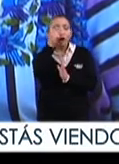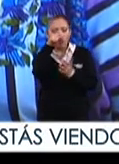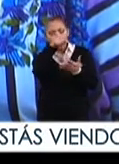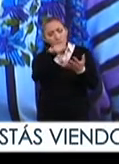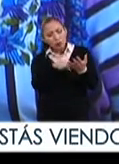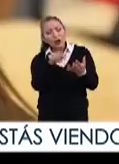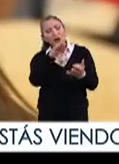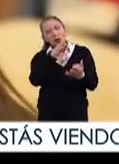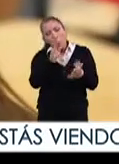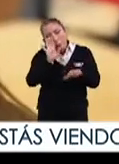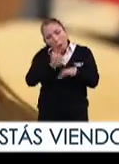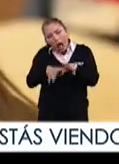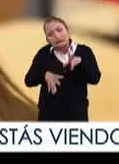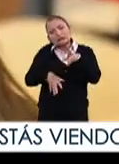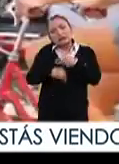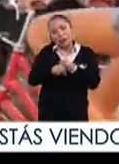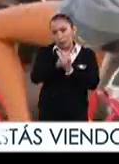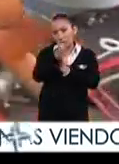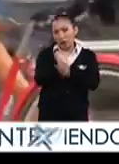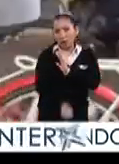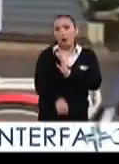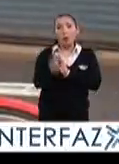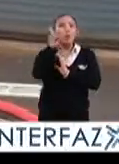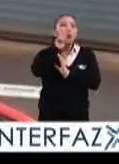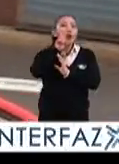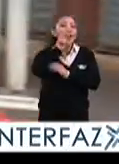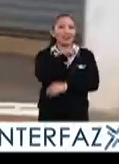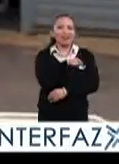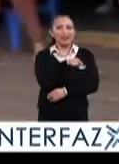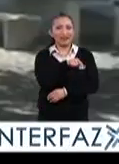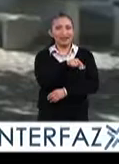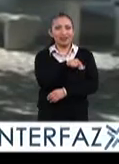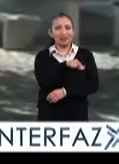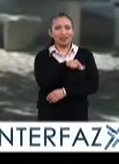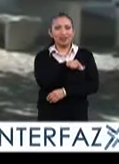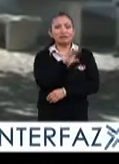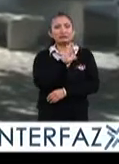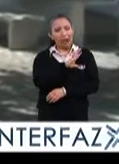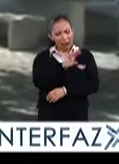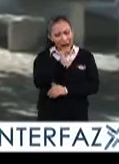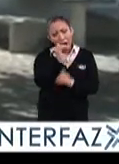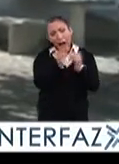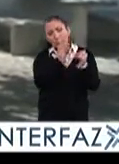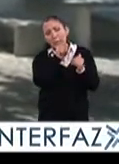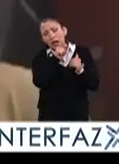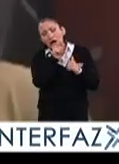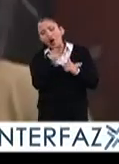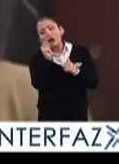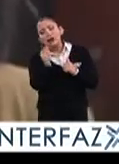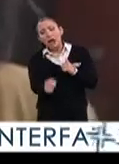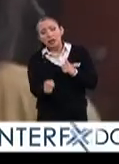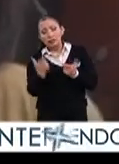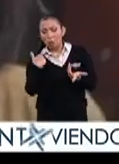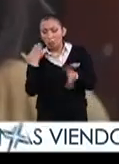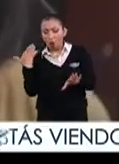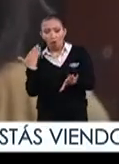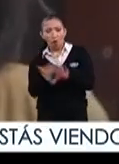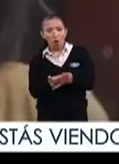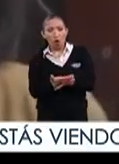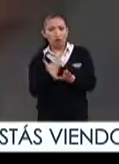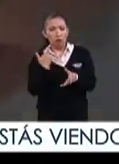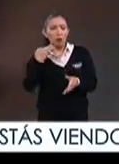por el hecho de que, por ejemplo, en el caso de las mujeres, hemos avanzado en la definición de delitos como